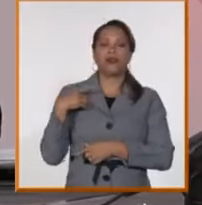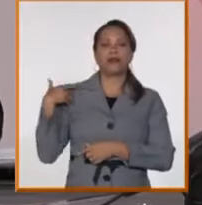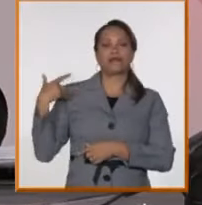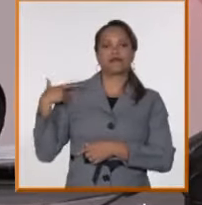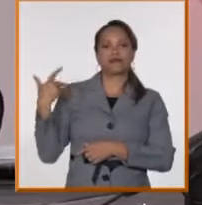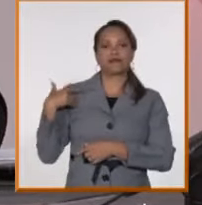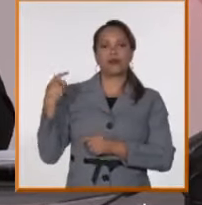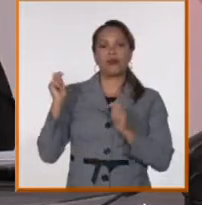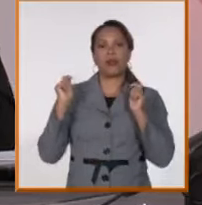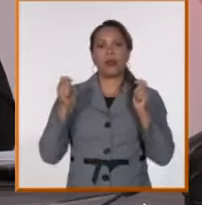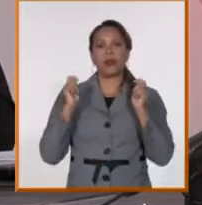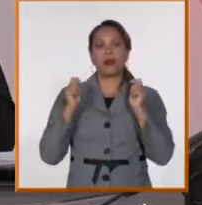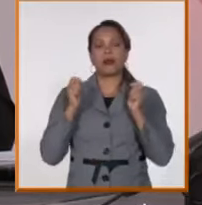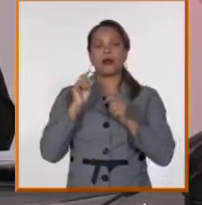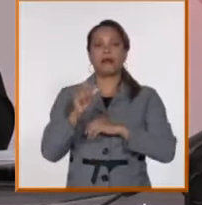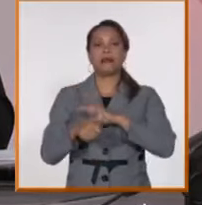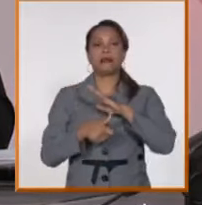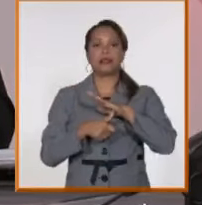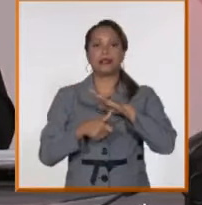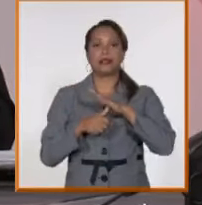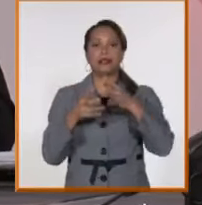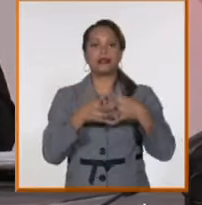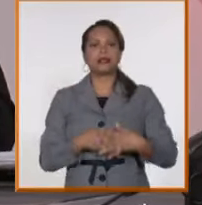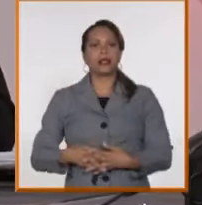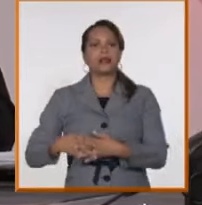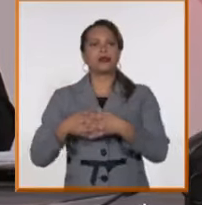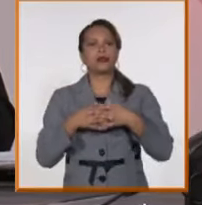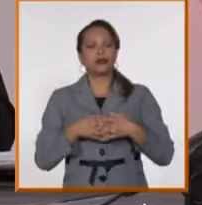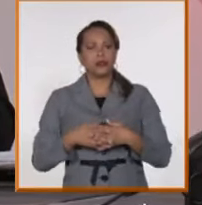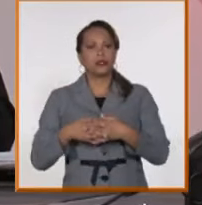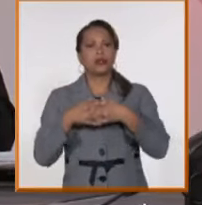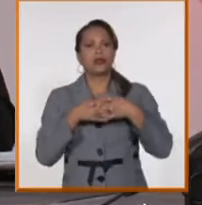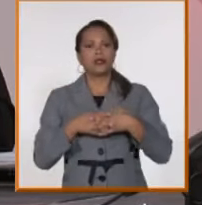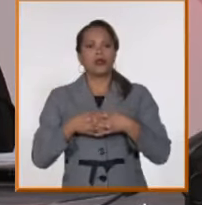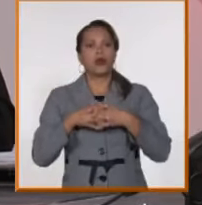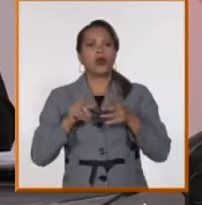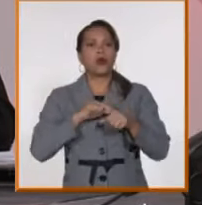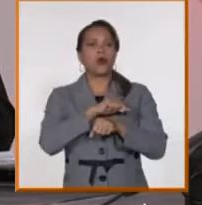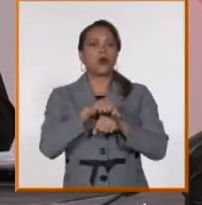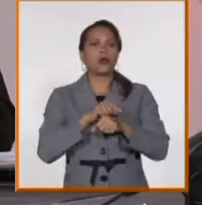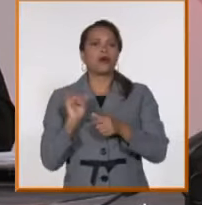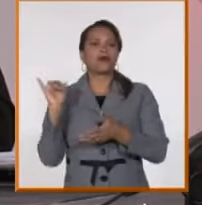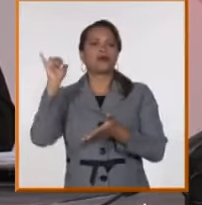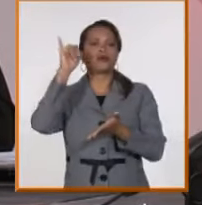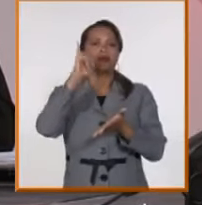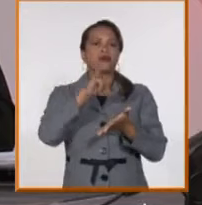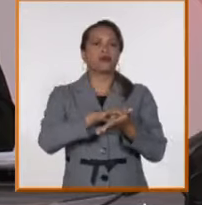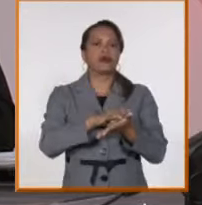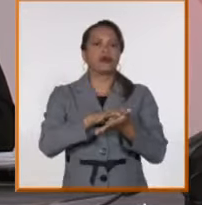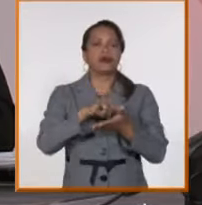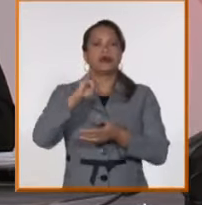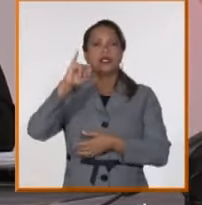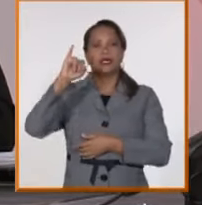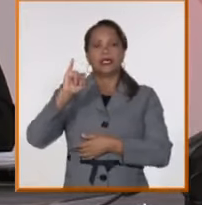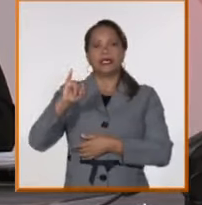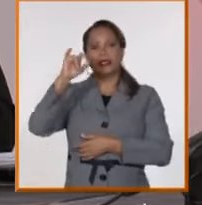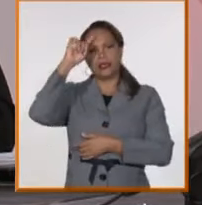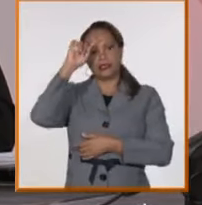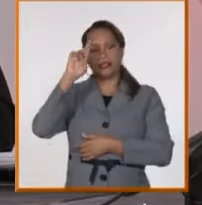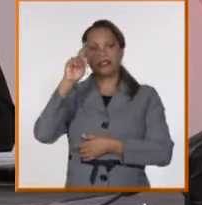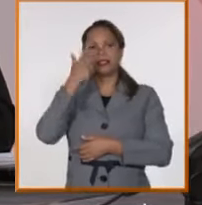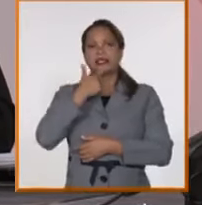hecho el presidente Joy biden ha estado en las últimas horas en Israel allí pues trató